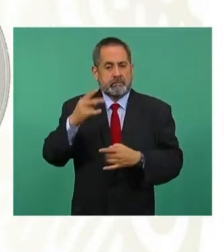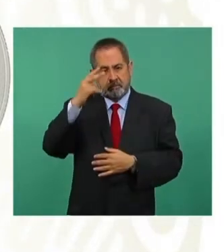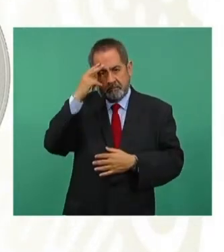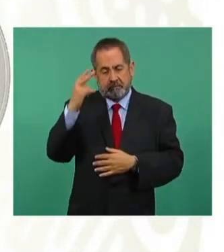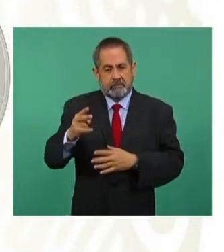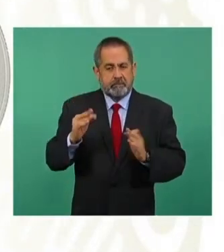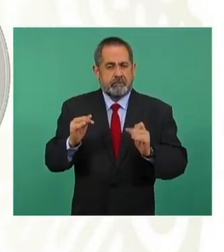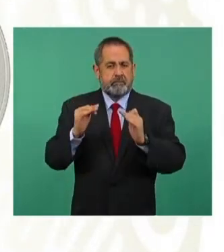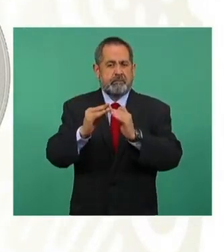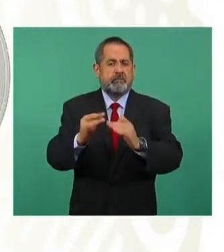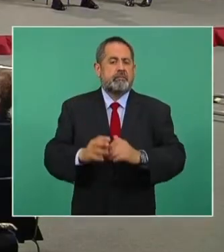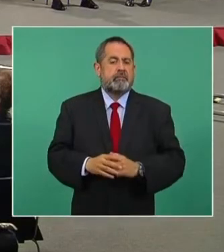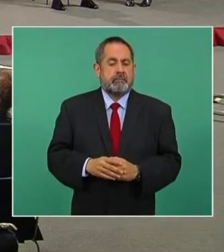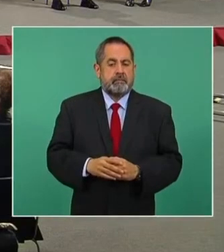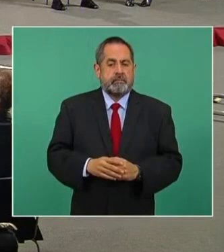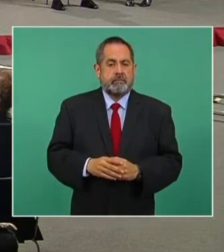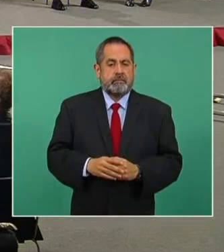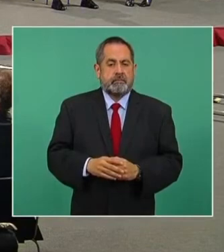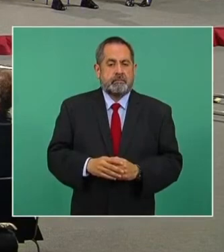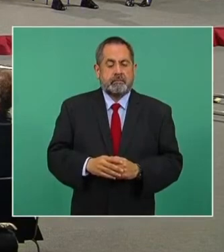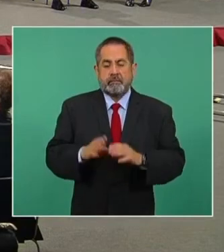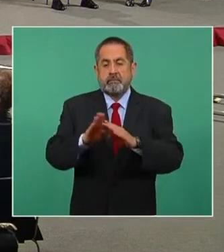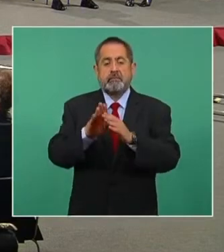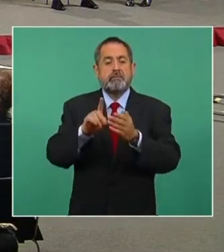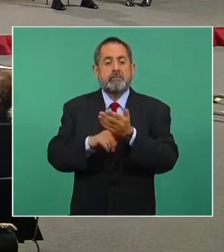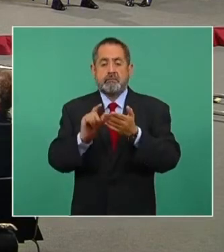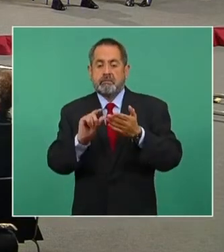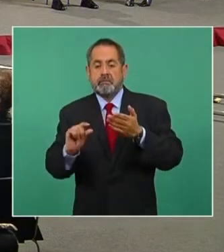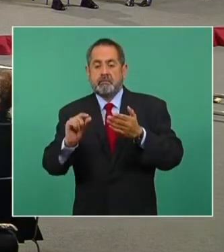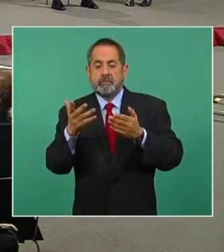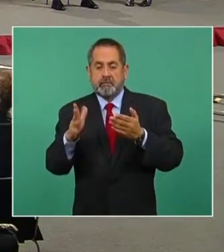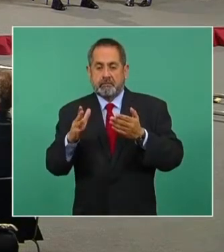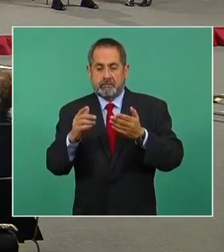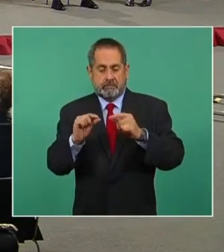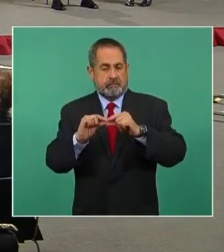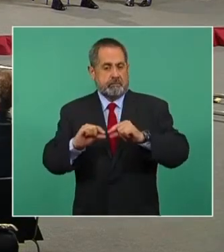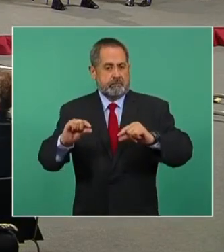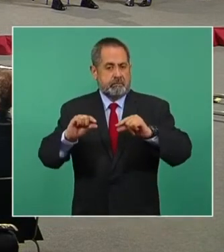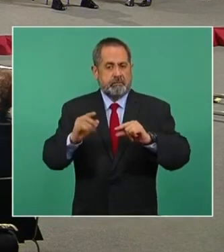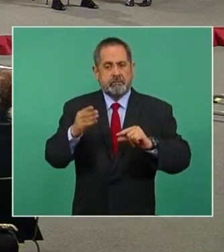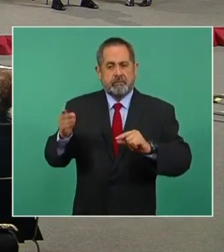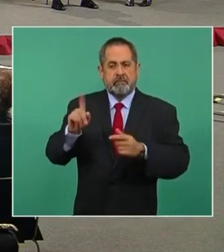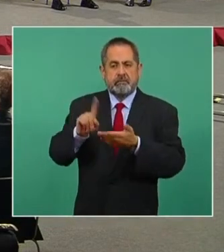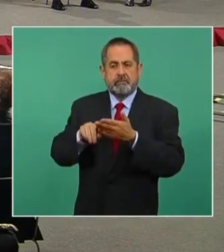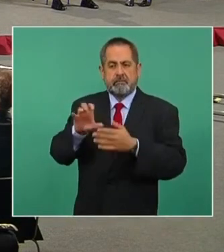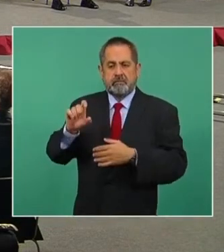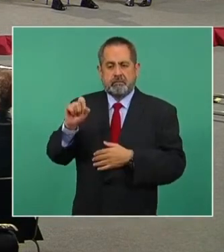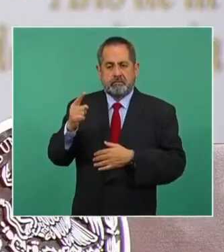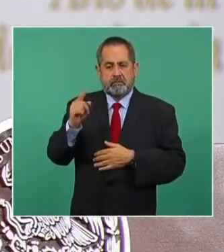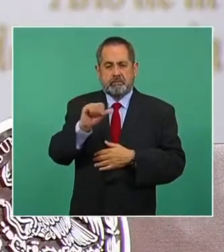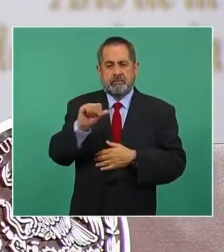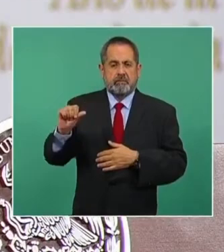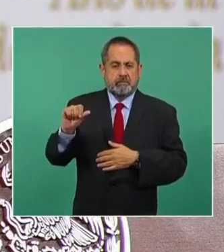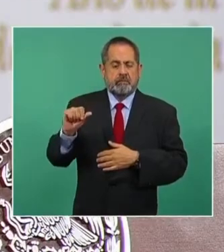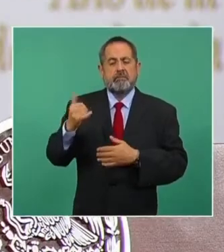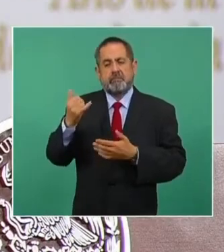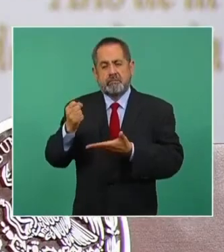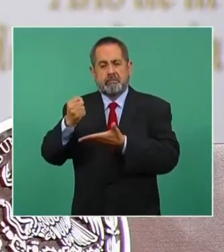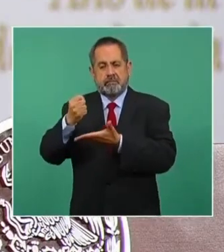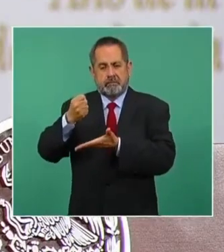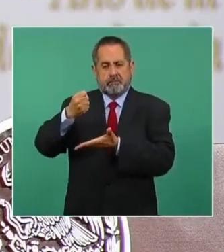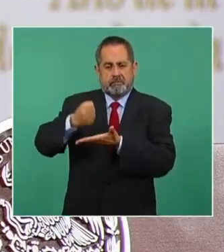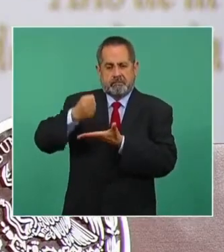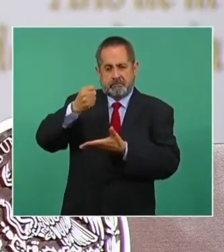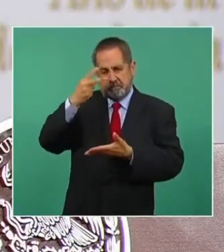México Tenochtitlan. En el exergo, la denominación de 10 y a la izquierda 1521 y la seca de la Casa